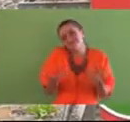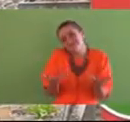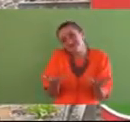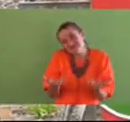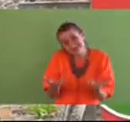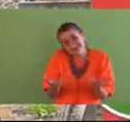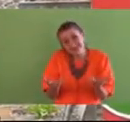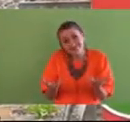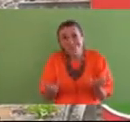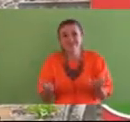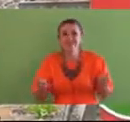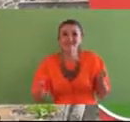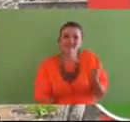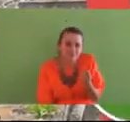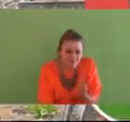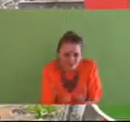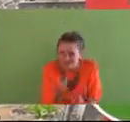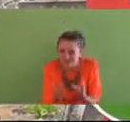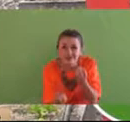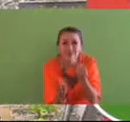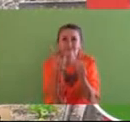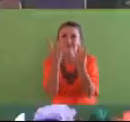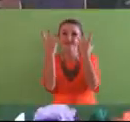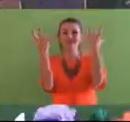que quiero